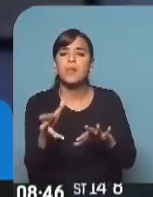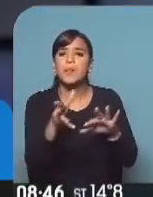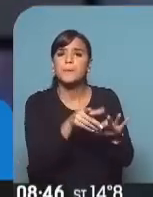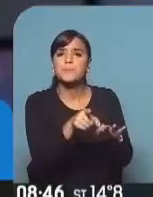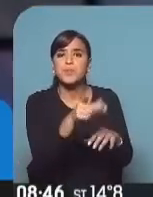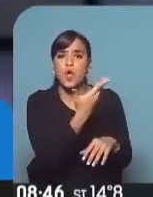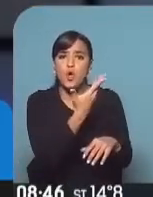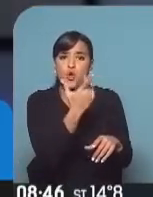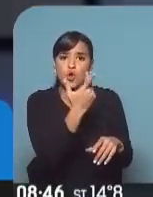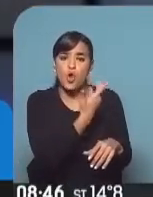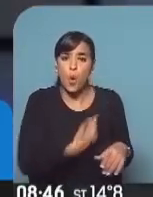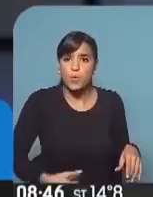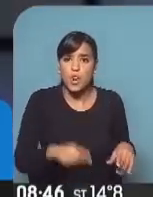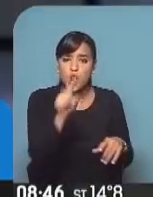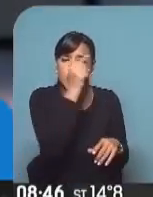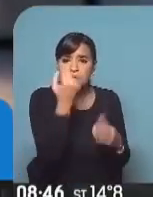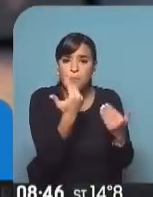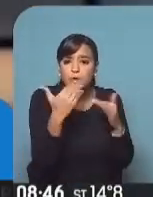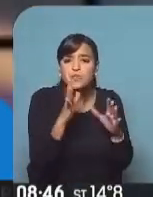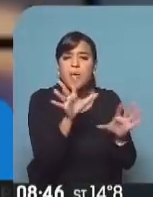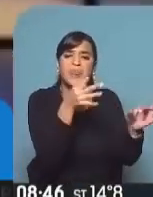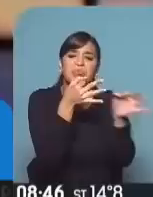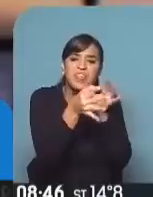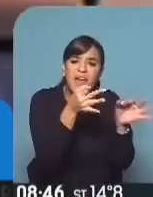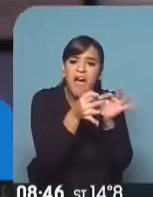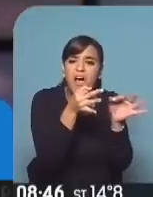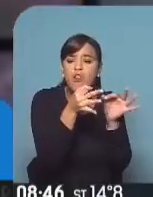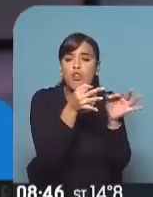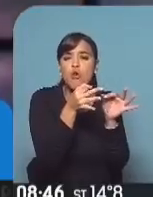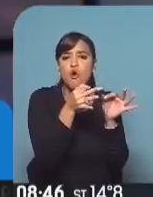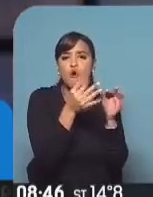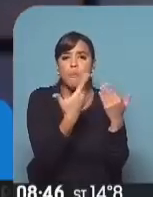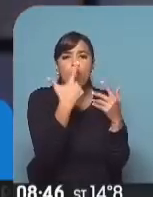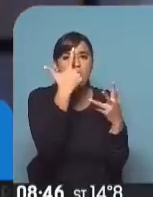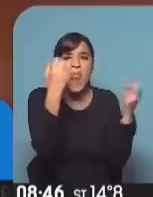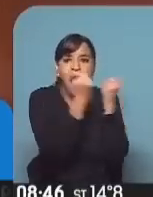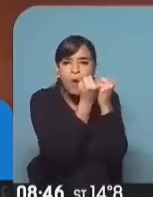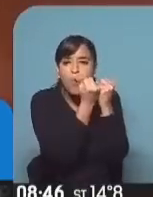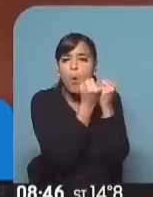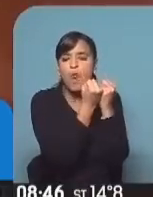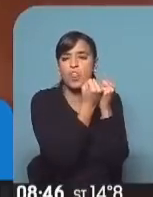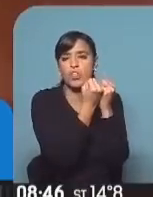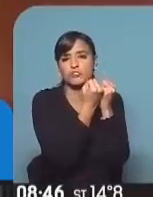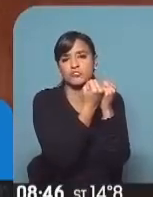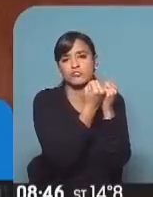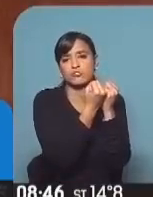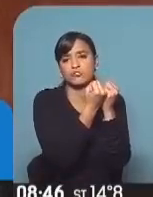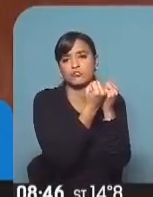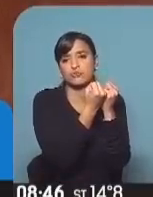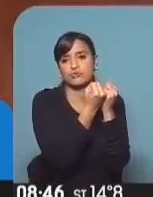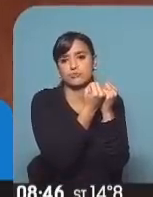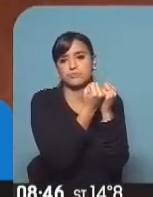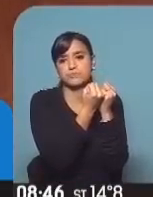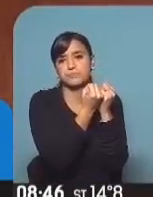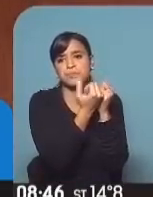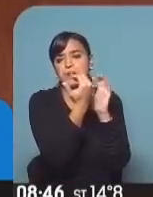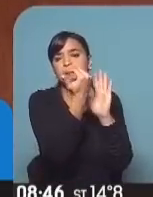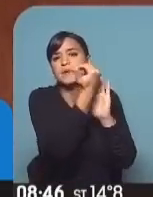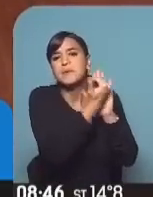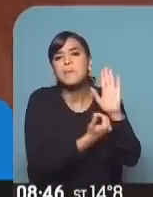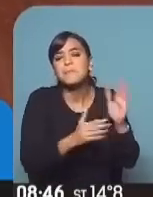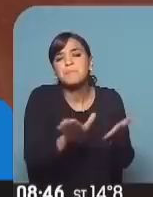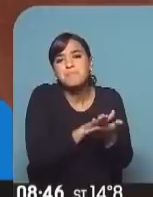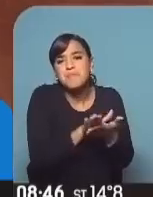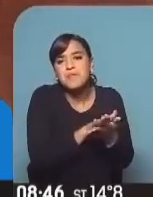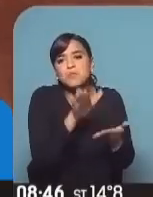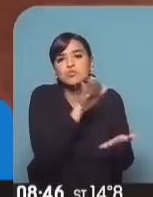gobierno nacional está hablando de la posibilidad de diálogo la posibilidad de hacer acuerdos en por lo menos mínimos en lo que tiene que